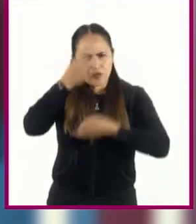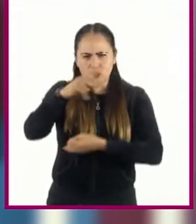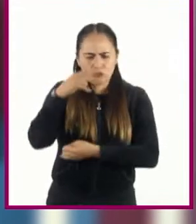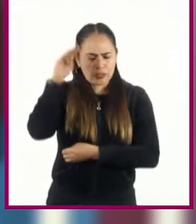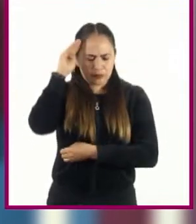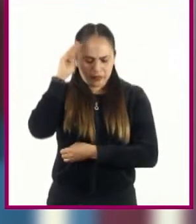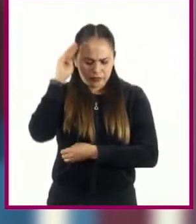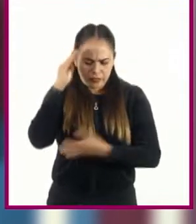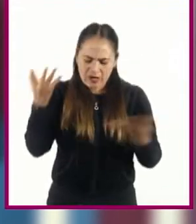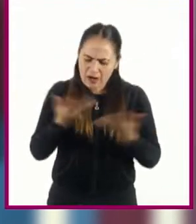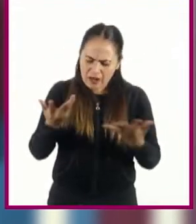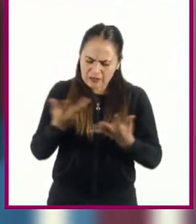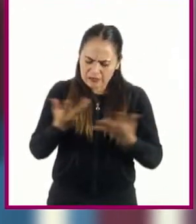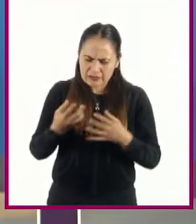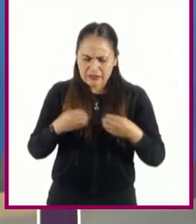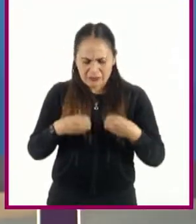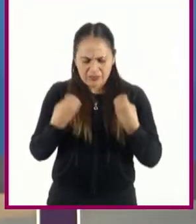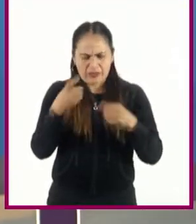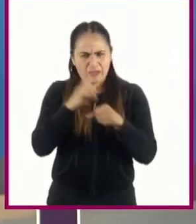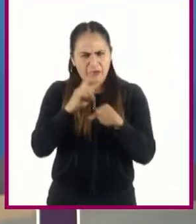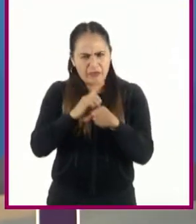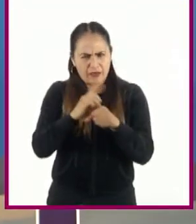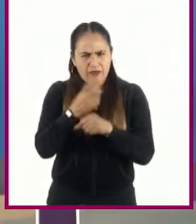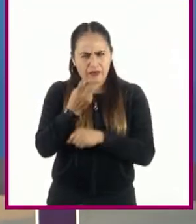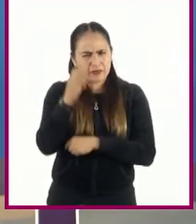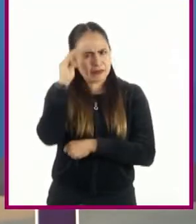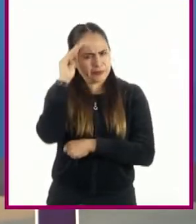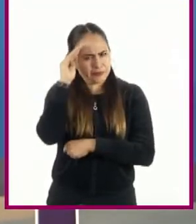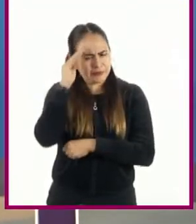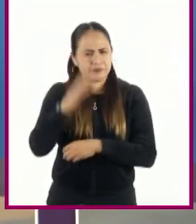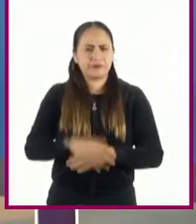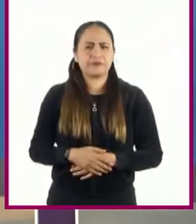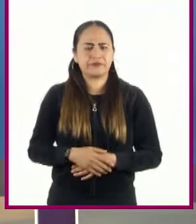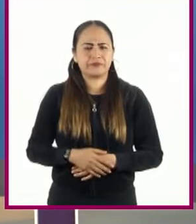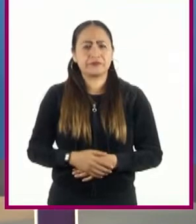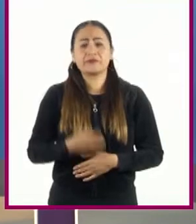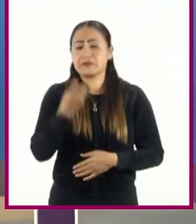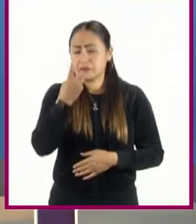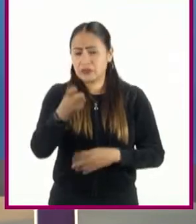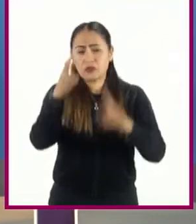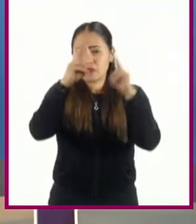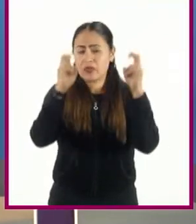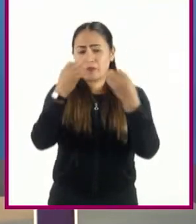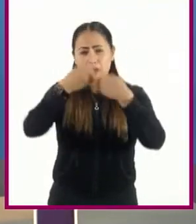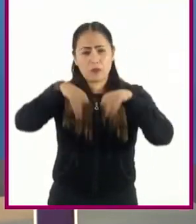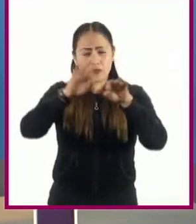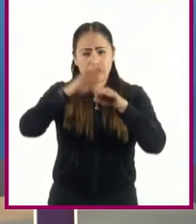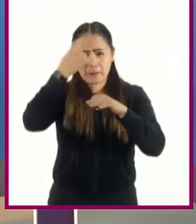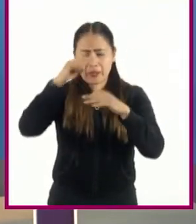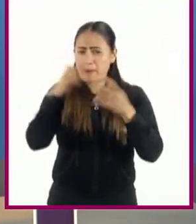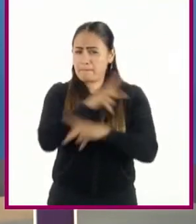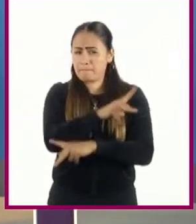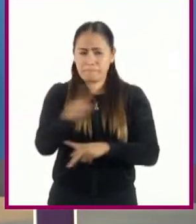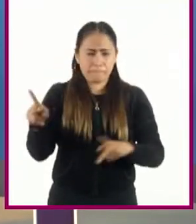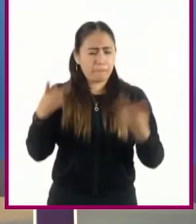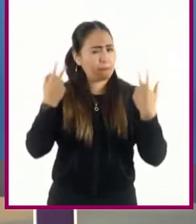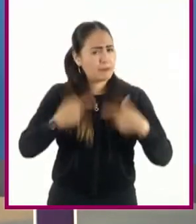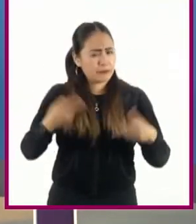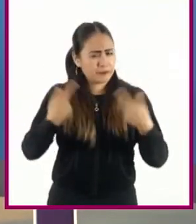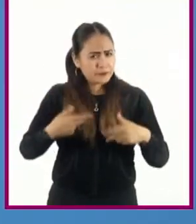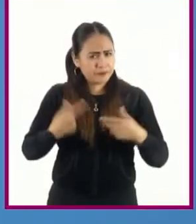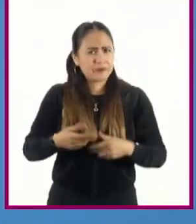y acciones de la vida cotidiana. Es un tema de suma importancia para todas las personas.